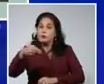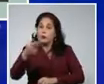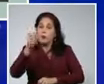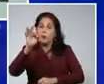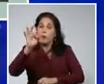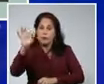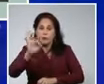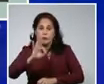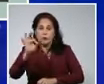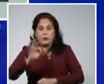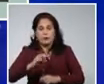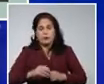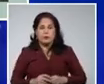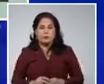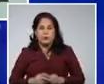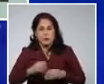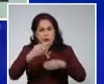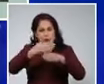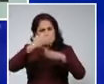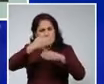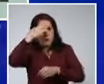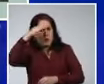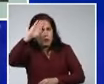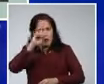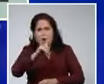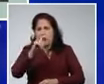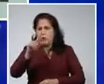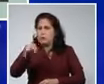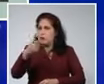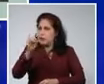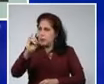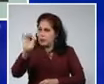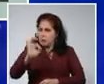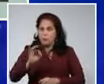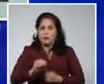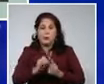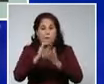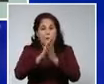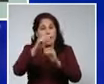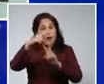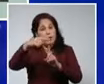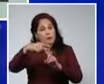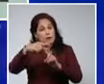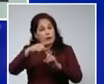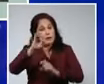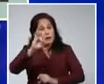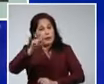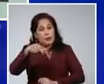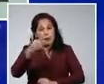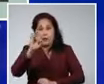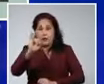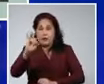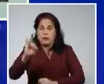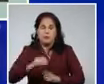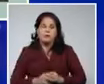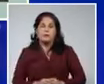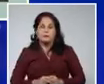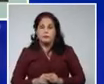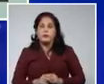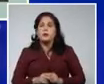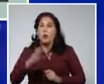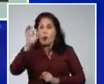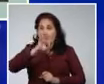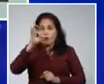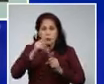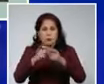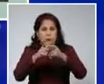38,8%, Santiago con el 11,6%, Matanzas con el 7,7%, son los porcientos más